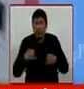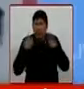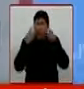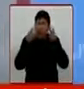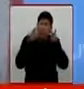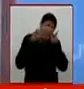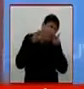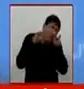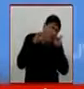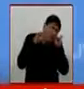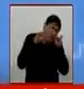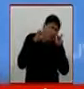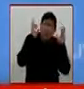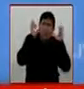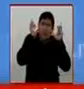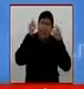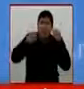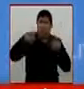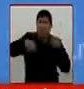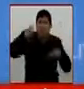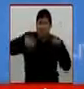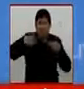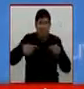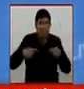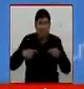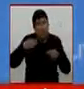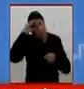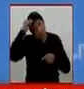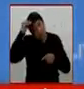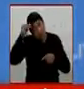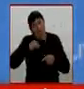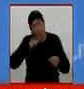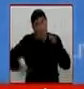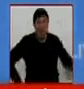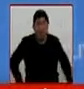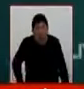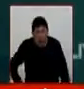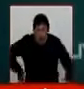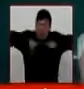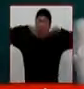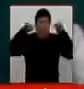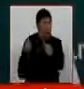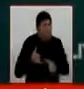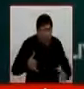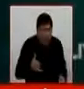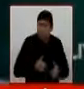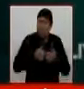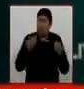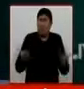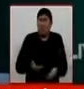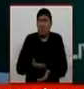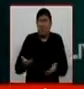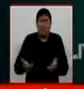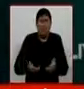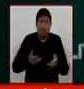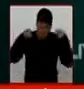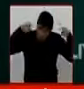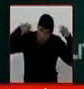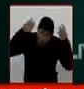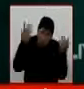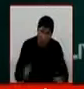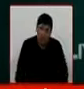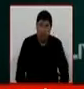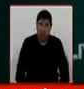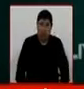definir bien, ¿no? Pero se escucha discusión. Pero parece que él empieza a gritar. ¡Ah! así con una voz así como enloquecido, ¿no?